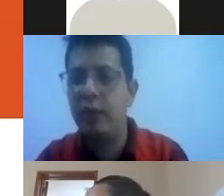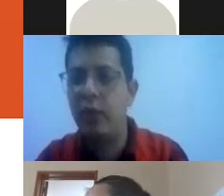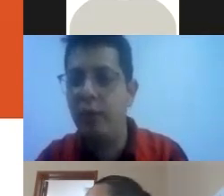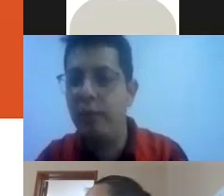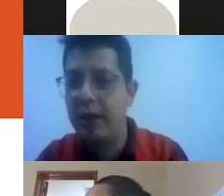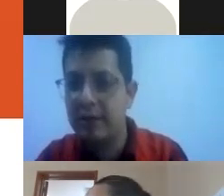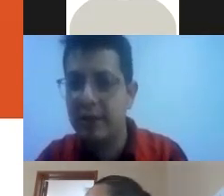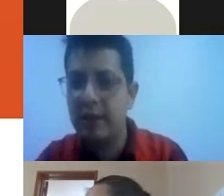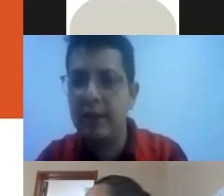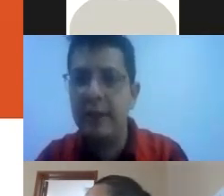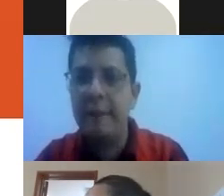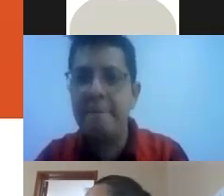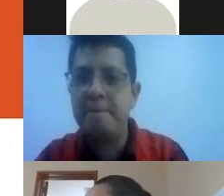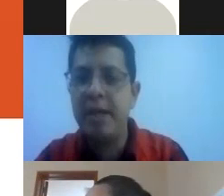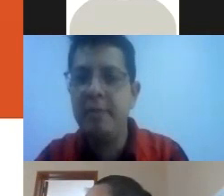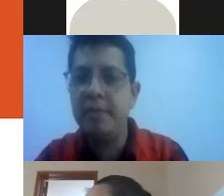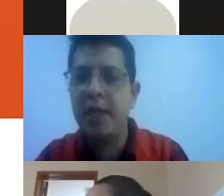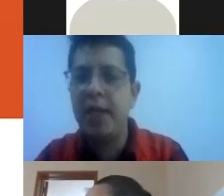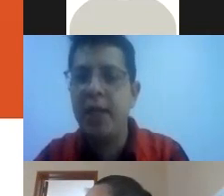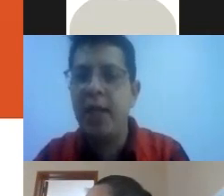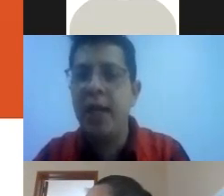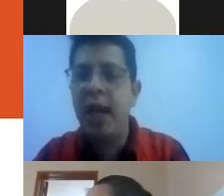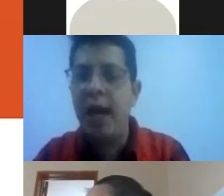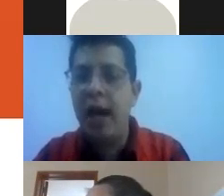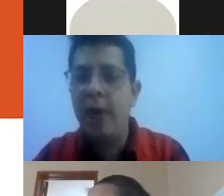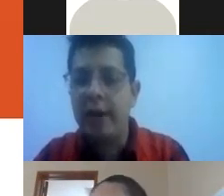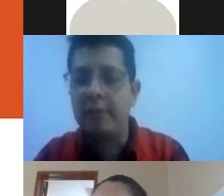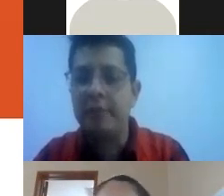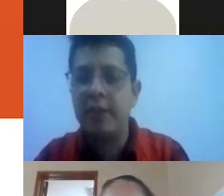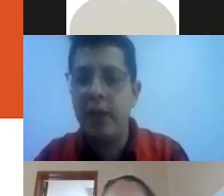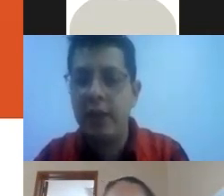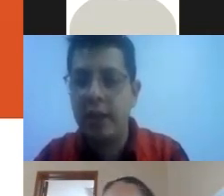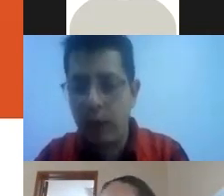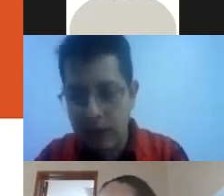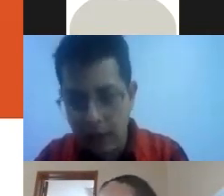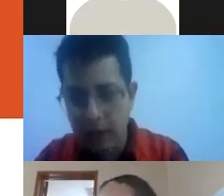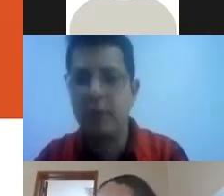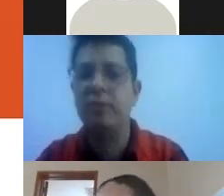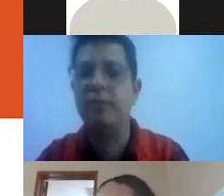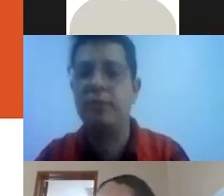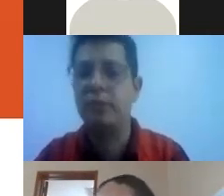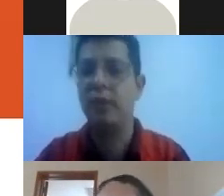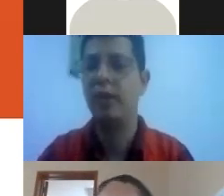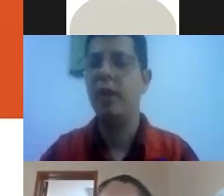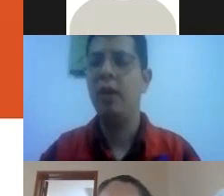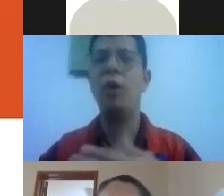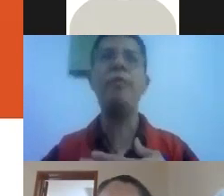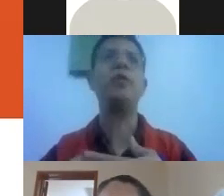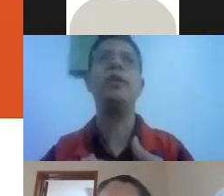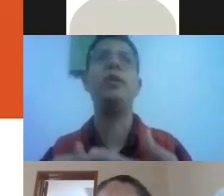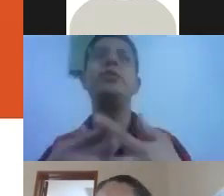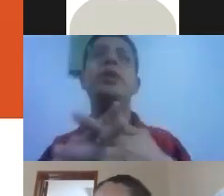al protocolo PAS. Bien. Ahora, les hago el siguiente cuestionamiento.